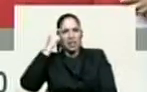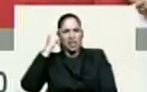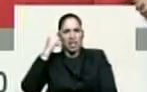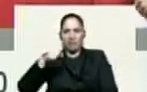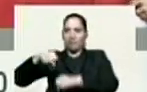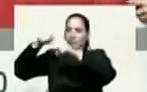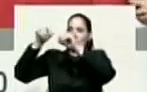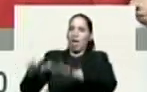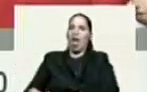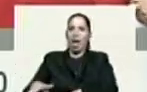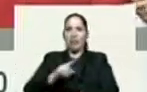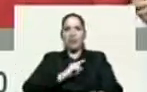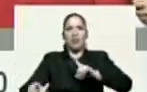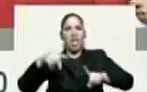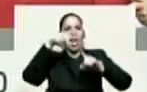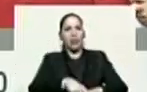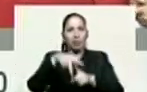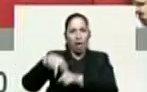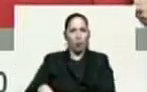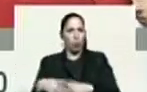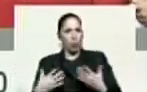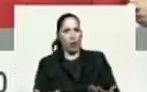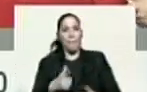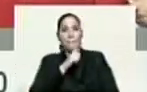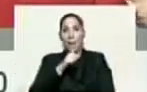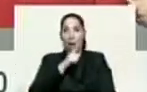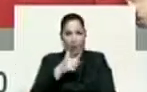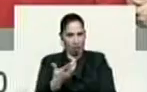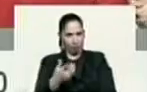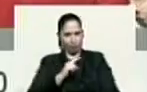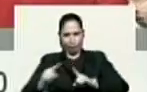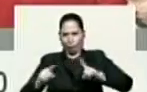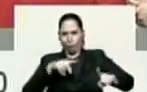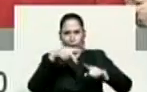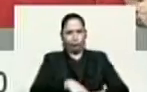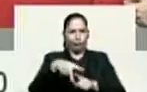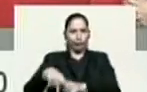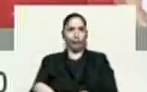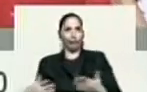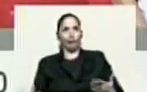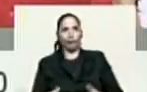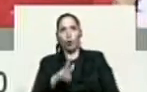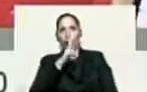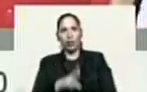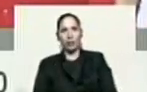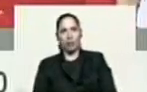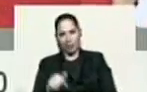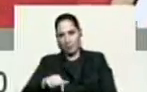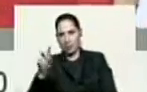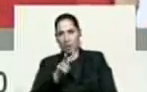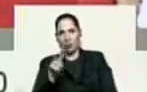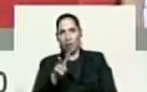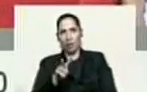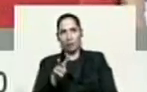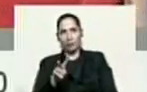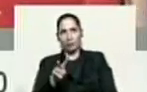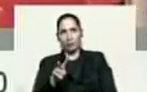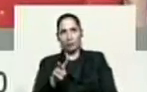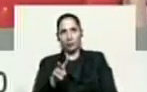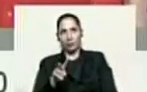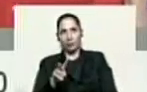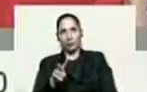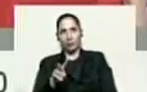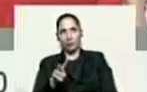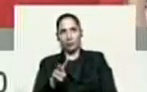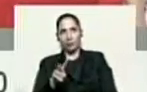dictadura. Qué dictadura tan atroz, Dios mío. Qué dictadura tan atroz la que hay aquí en Venezuela. Se trajeron a un grupo